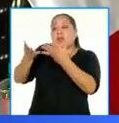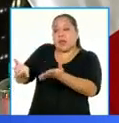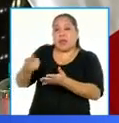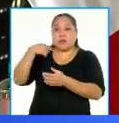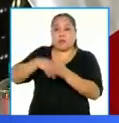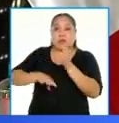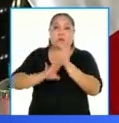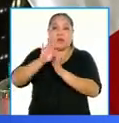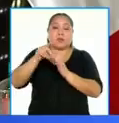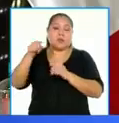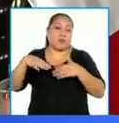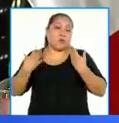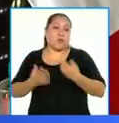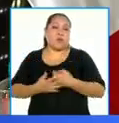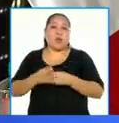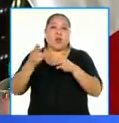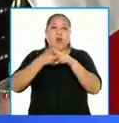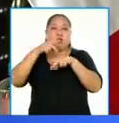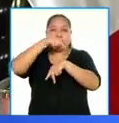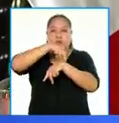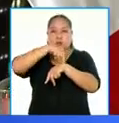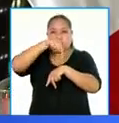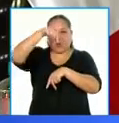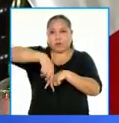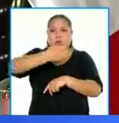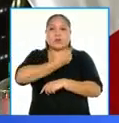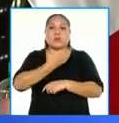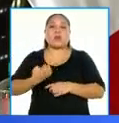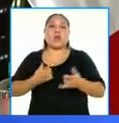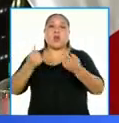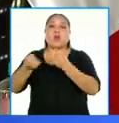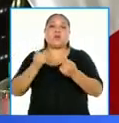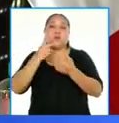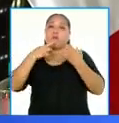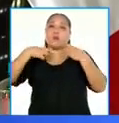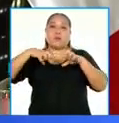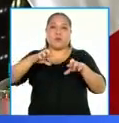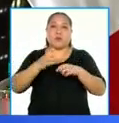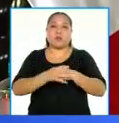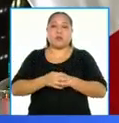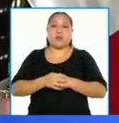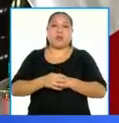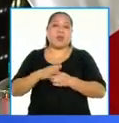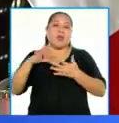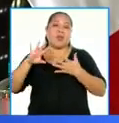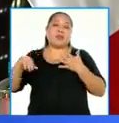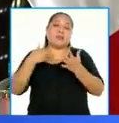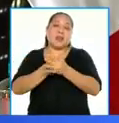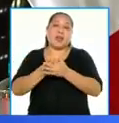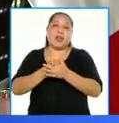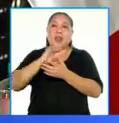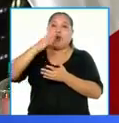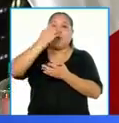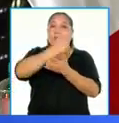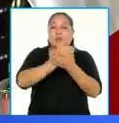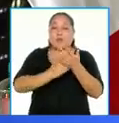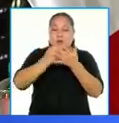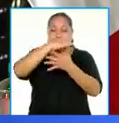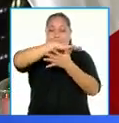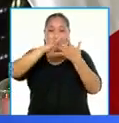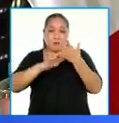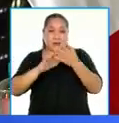podamos, ¿no? El espacio breve que tiene en el tiempo este gobierno no permitiría, por supuesto, llegar ni a la cuarta parte del plan, pero lo importante es